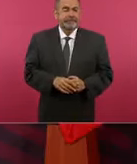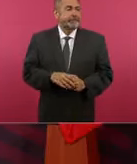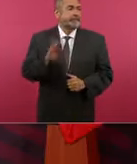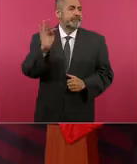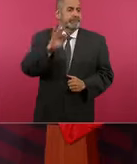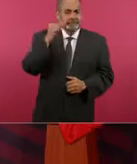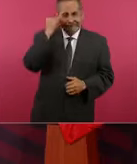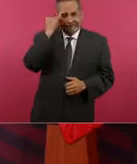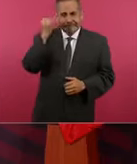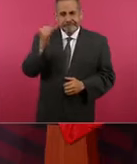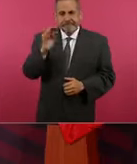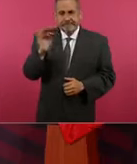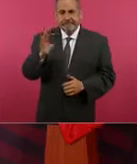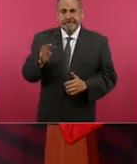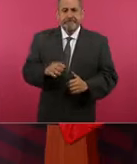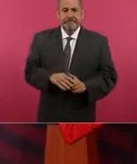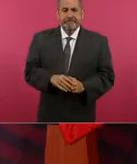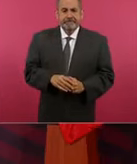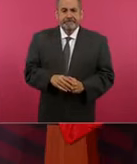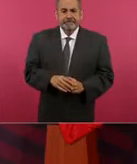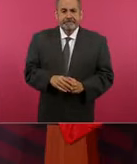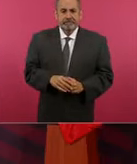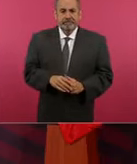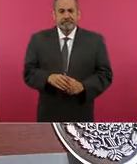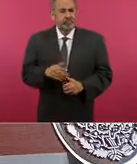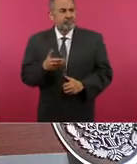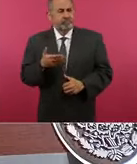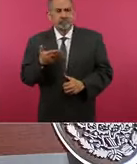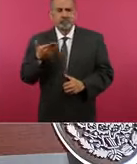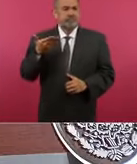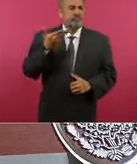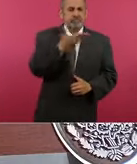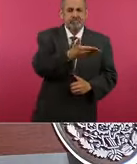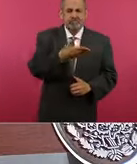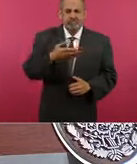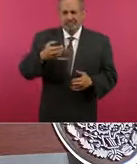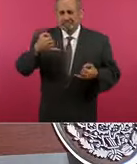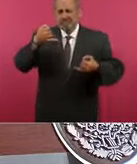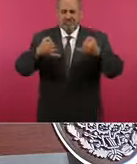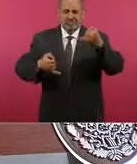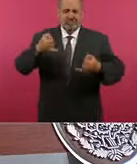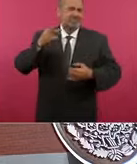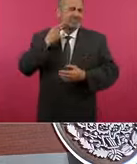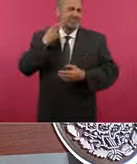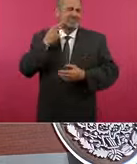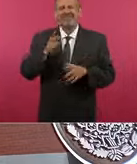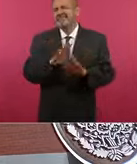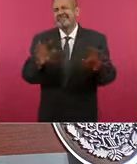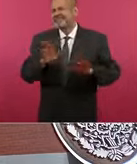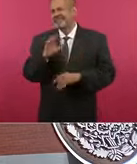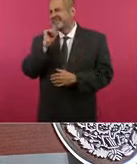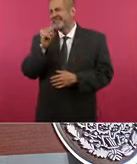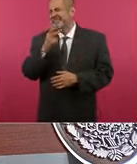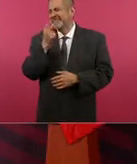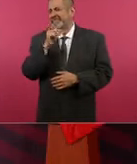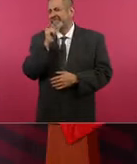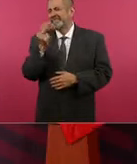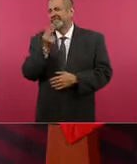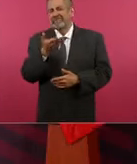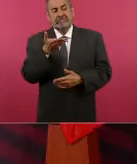podríamos solicitar un juicio político. No, No, no, no, no.